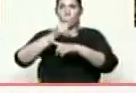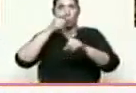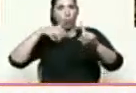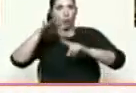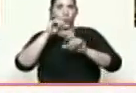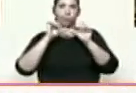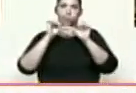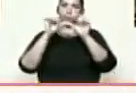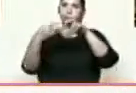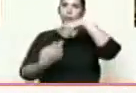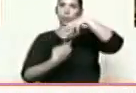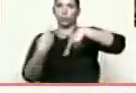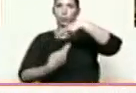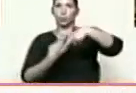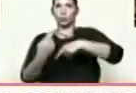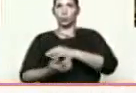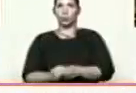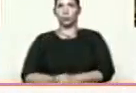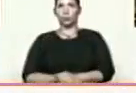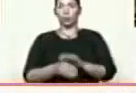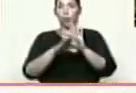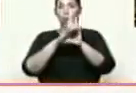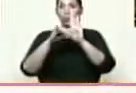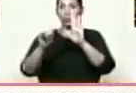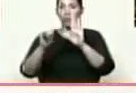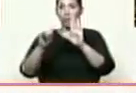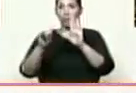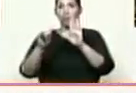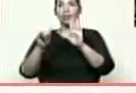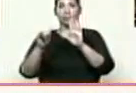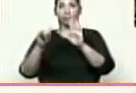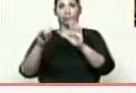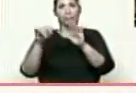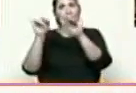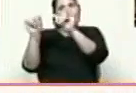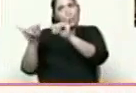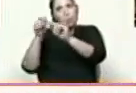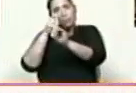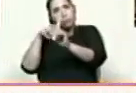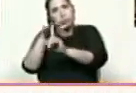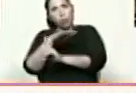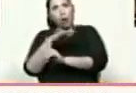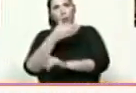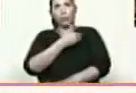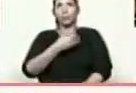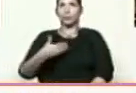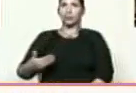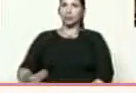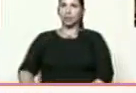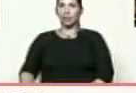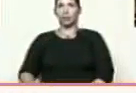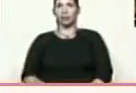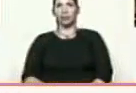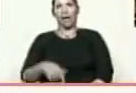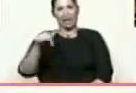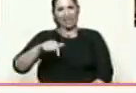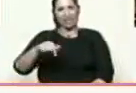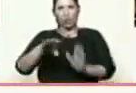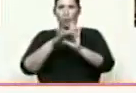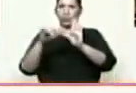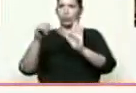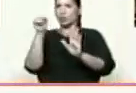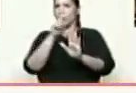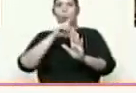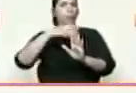revolución. La constituyente es el pueblo. La constituyente no podemos aceptar que